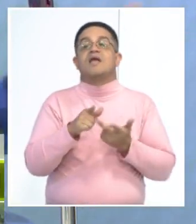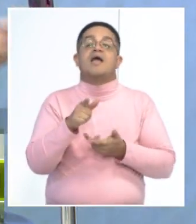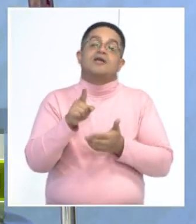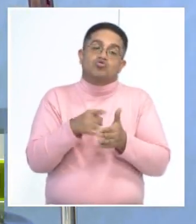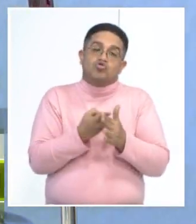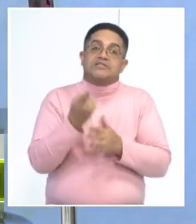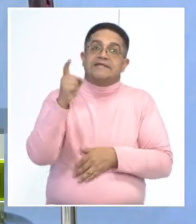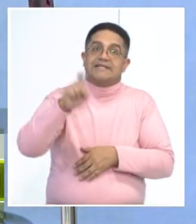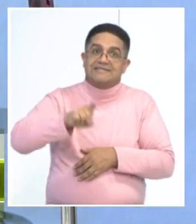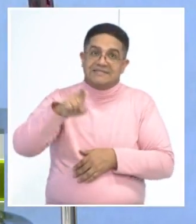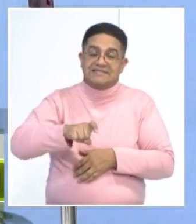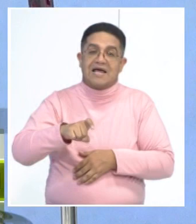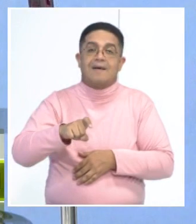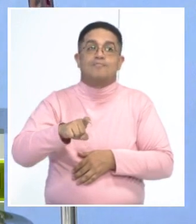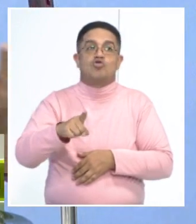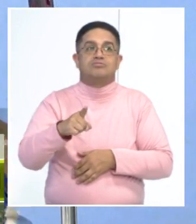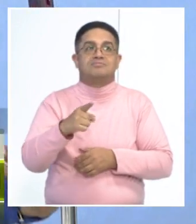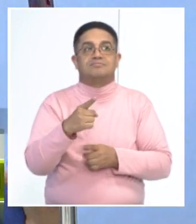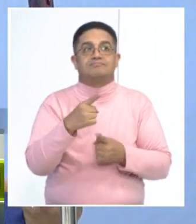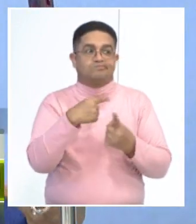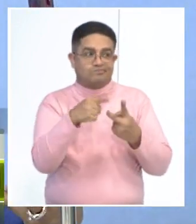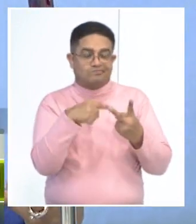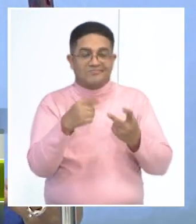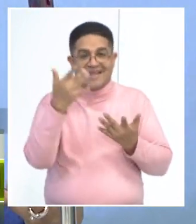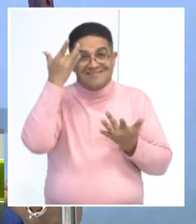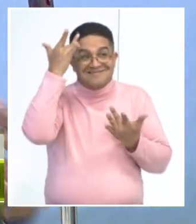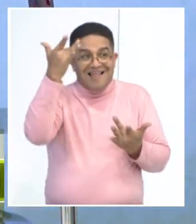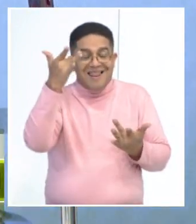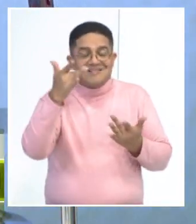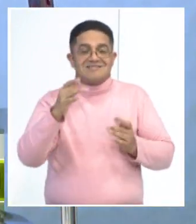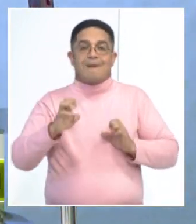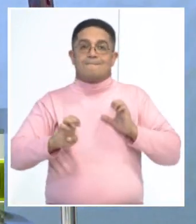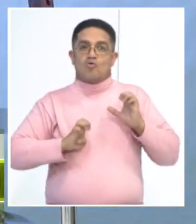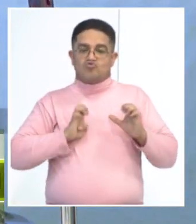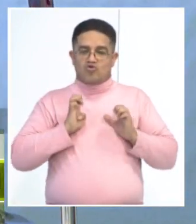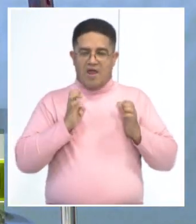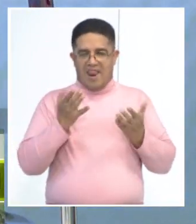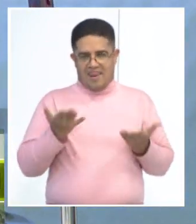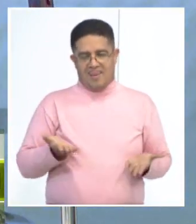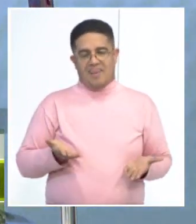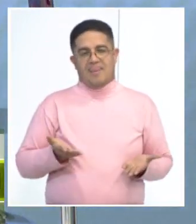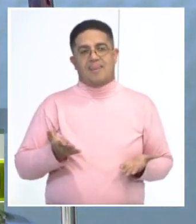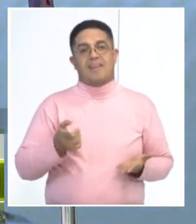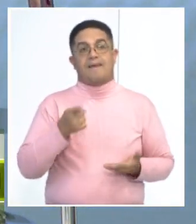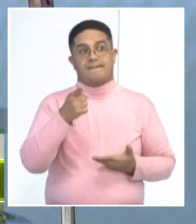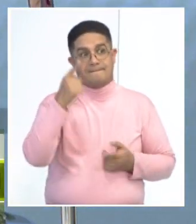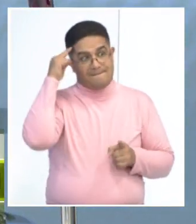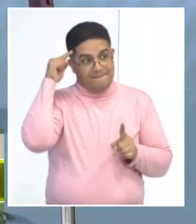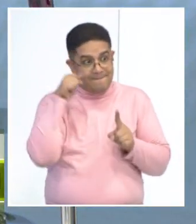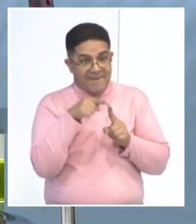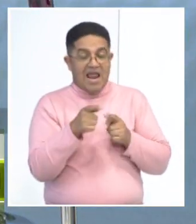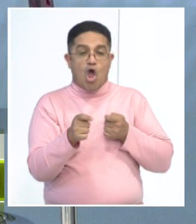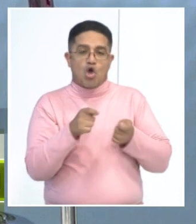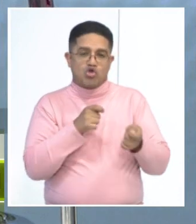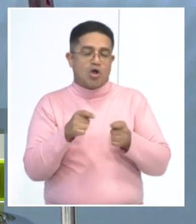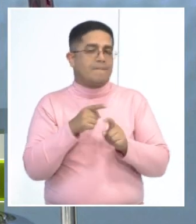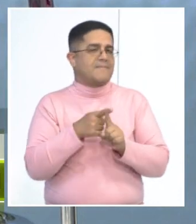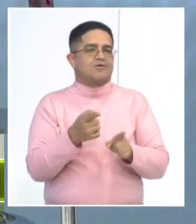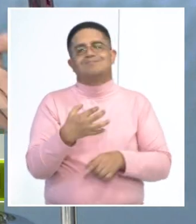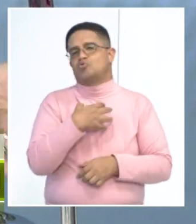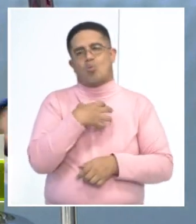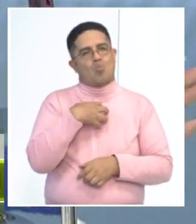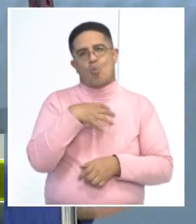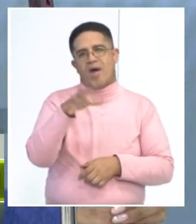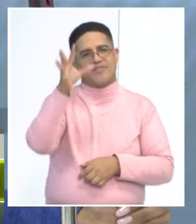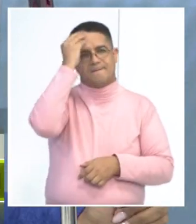necesitamos adquirir herramientas de la inteligencia emocional, recursos emocionales para manejarnos, pero no podemos aprenderlos nada